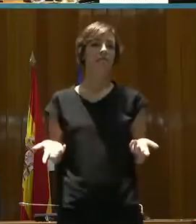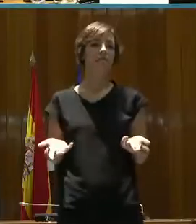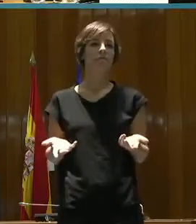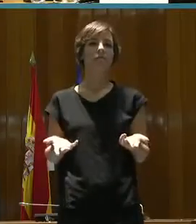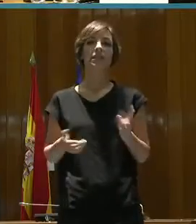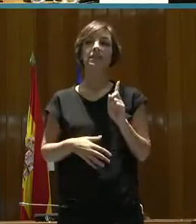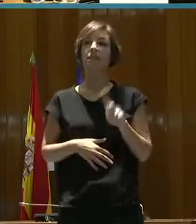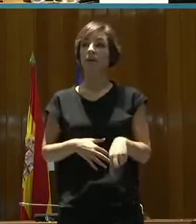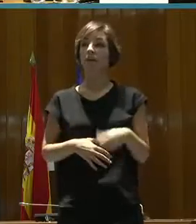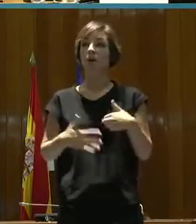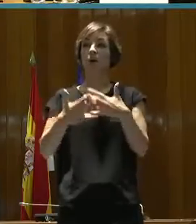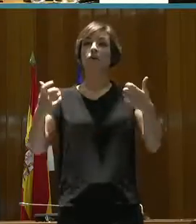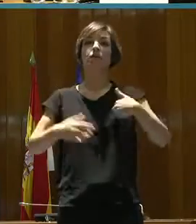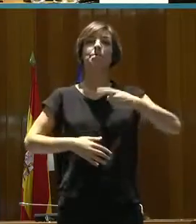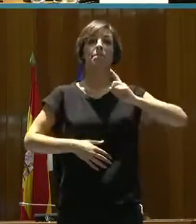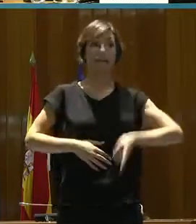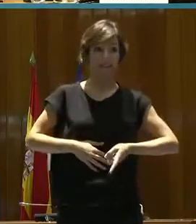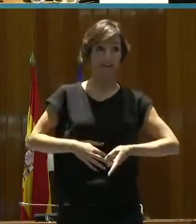y oración imperativa.